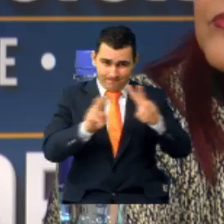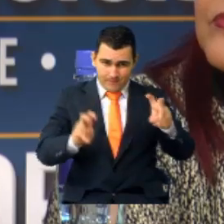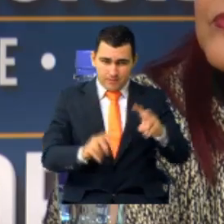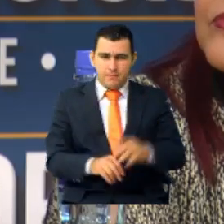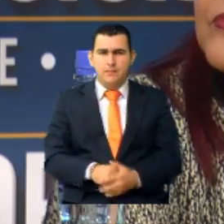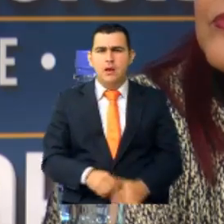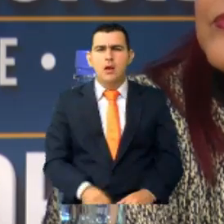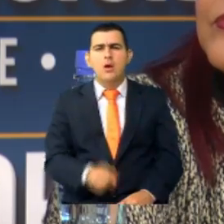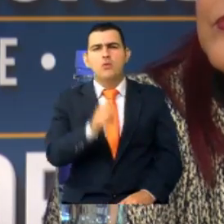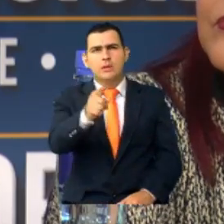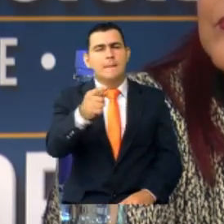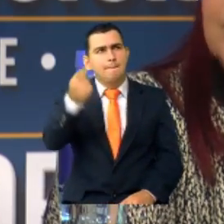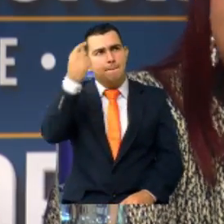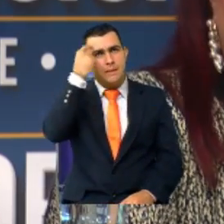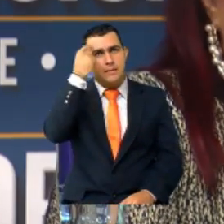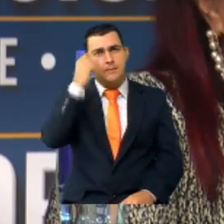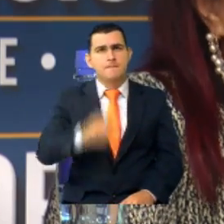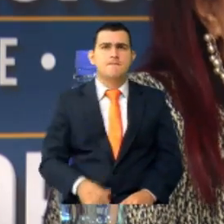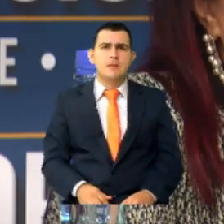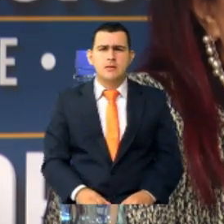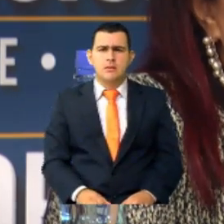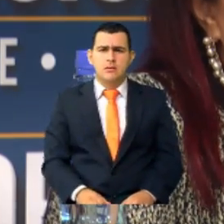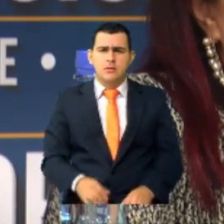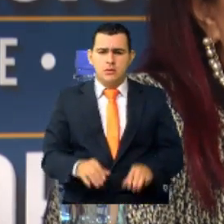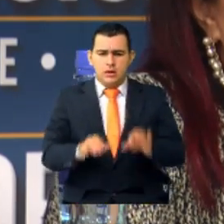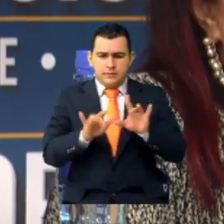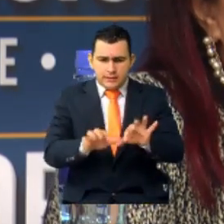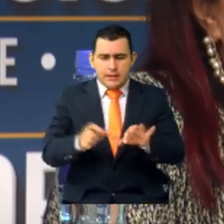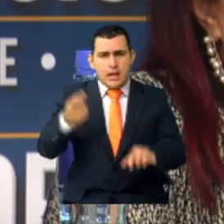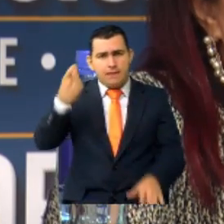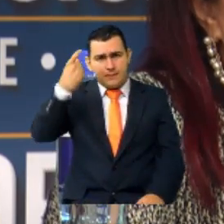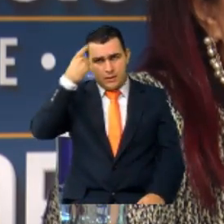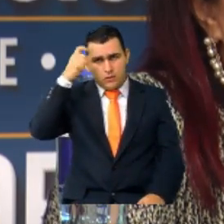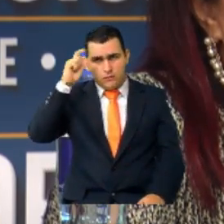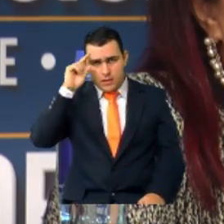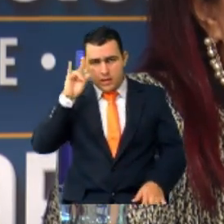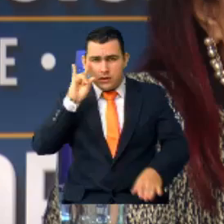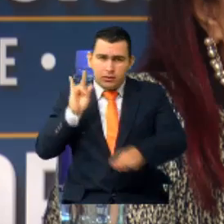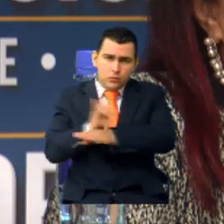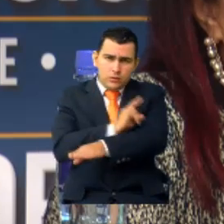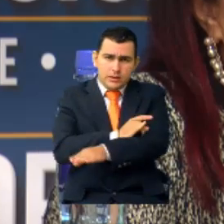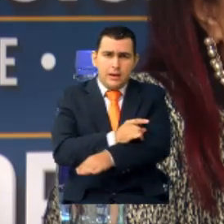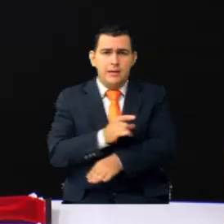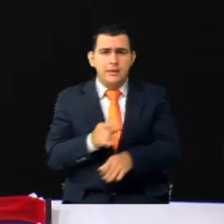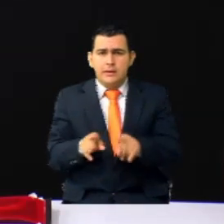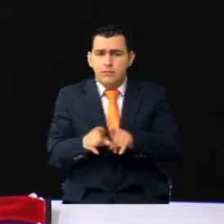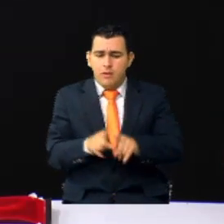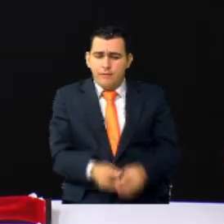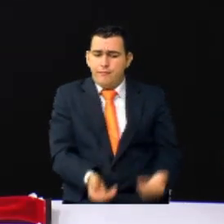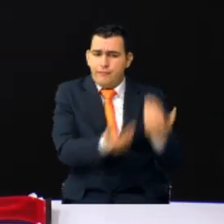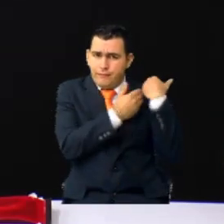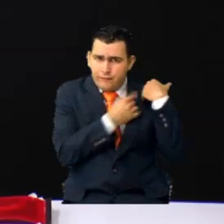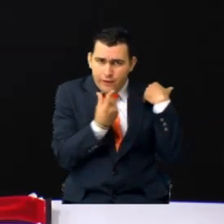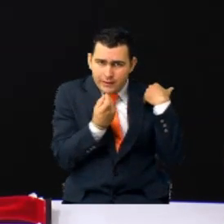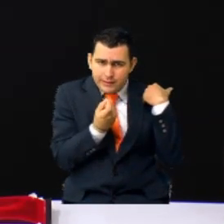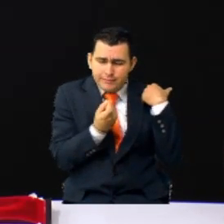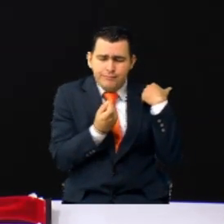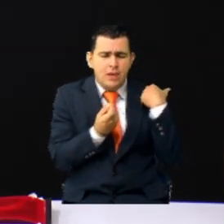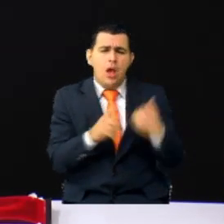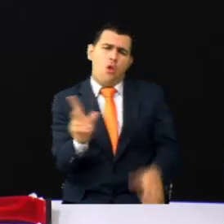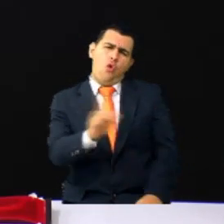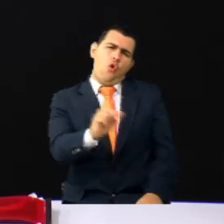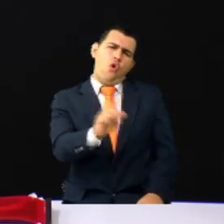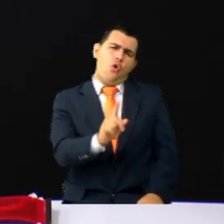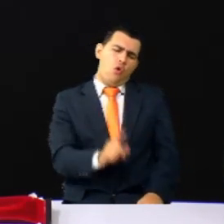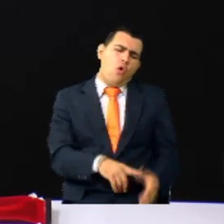es incompetente la labor de la Secretaría de Gobierno para temas de seguridad en la ciudad? No, porque la subsecretaría haría parte de